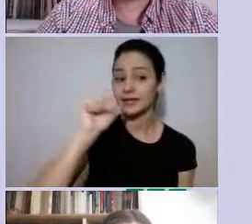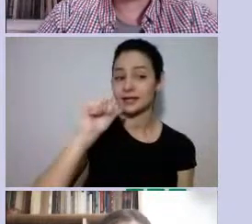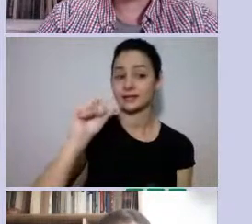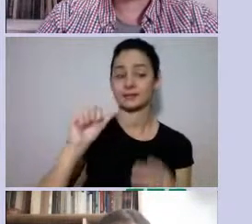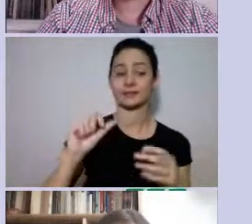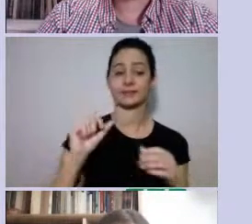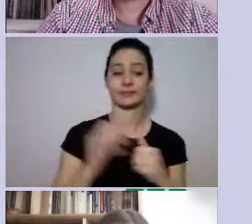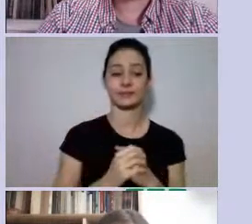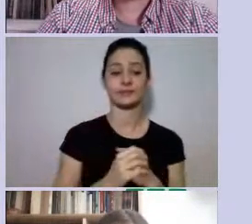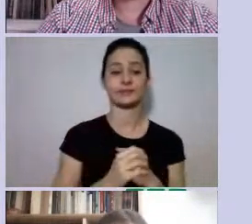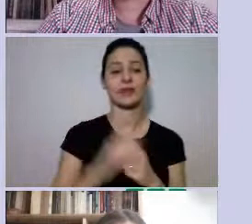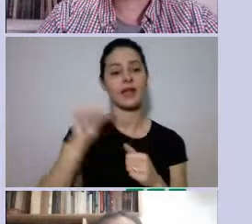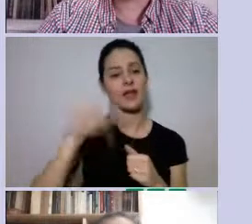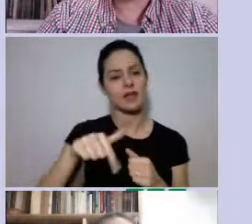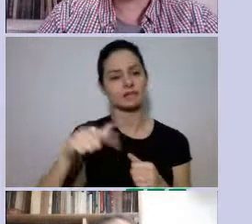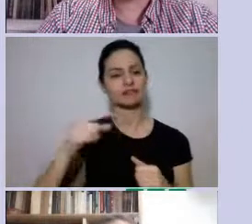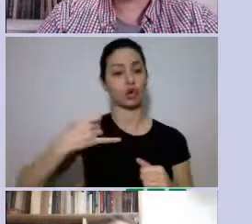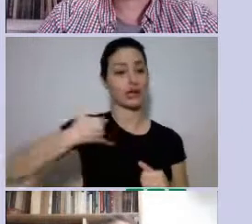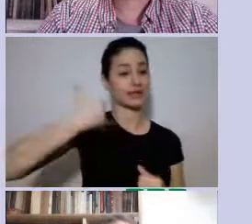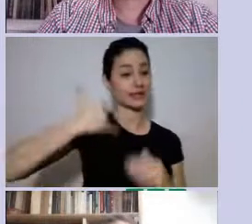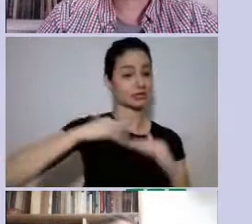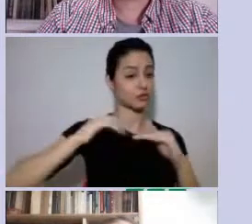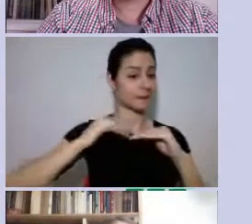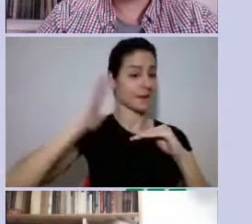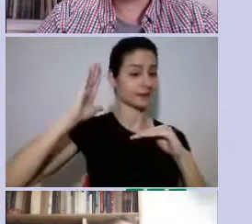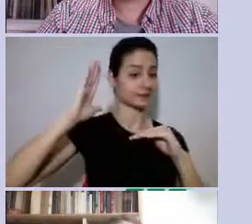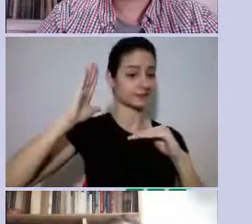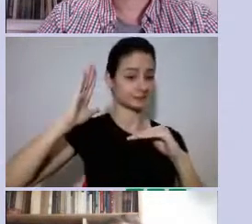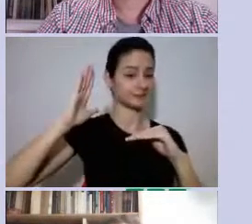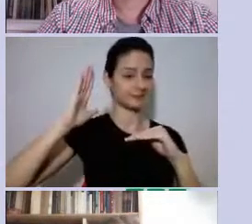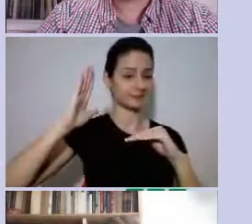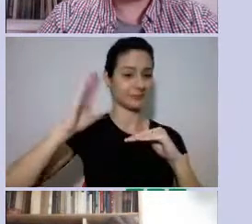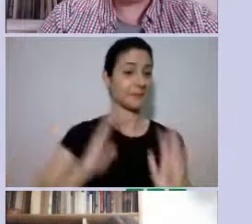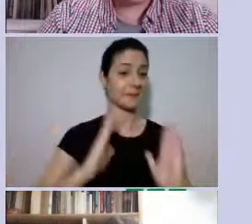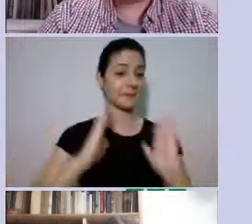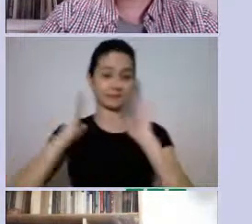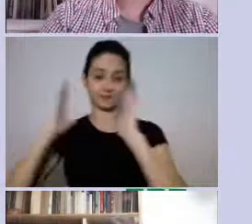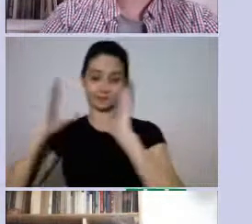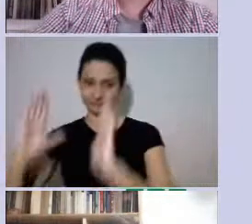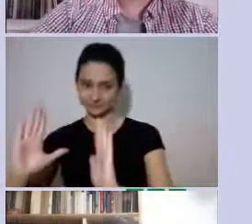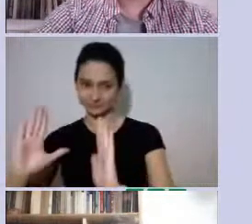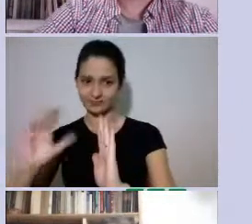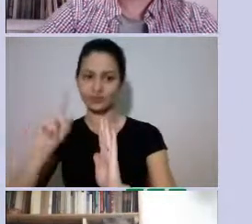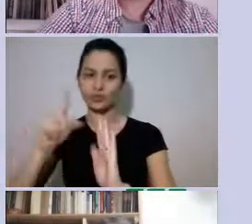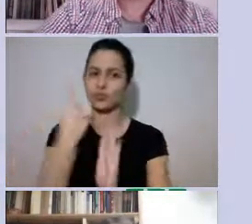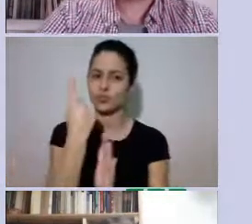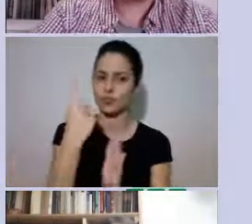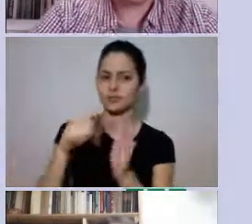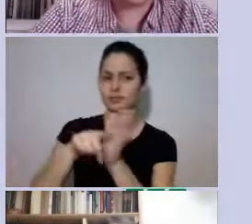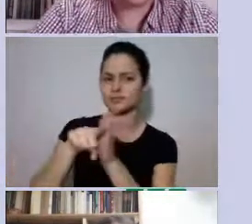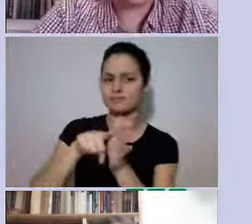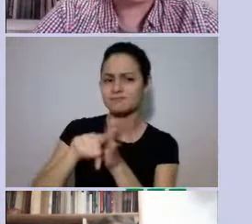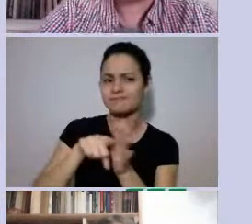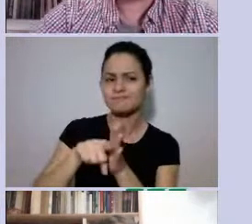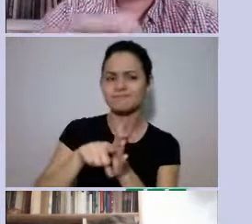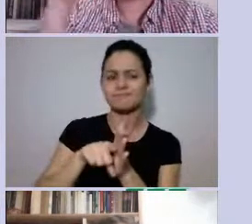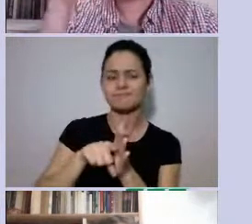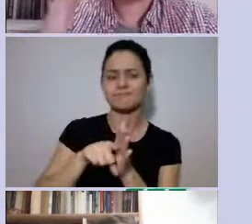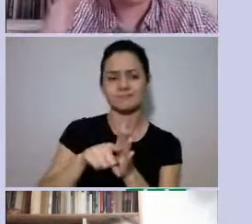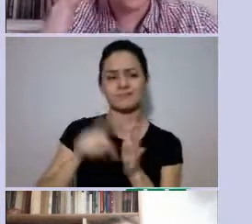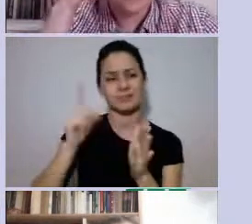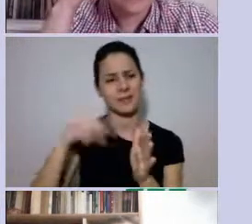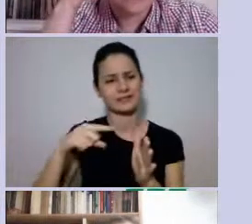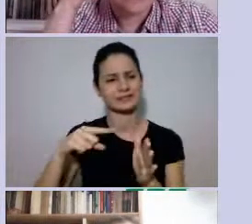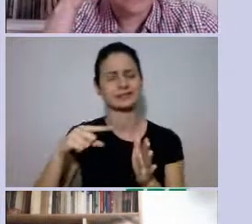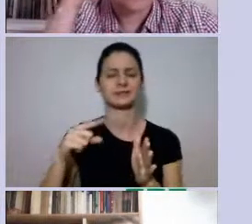las mujeres mayores de edad. Por otro lado, un investigador, uno de los textos más clásicos